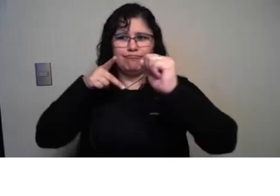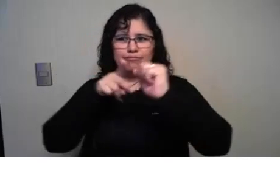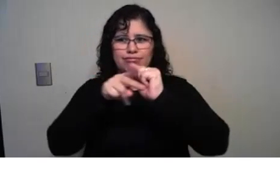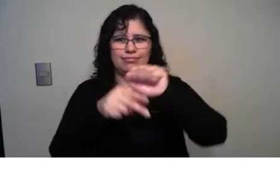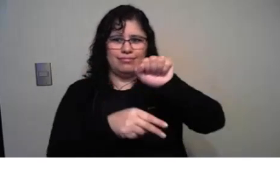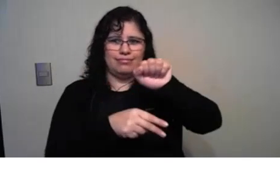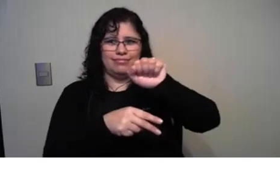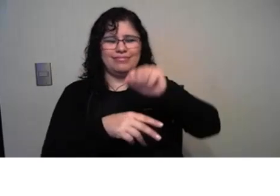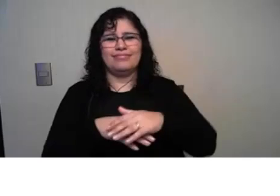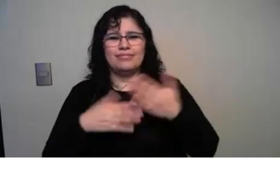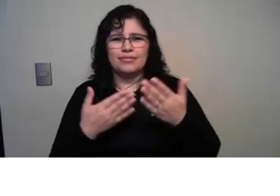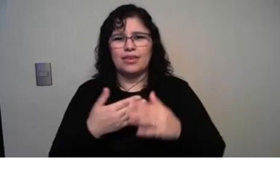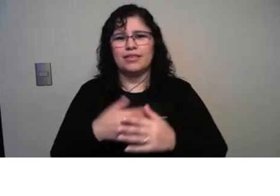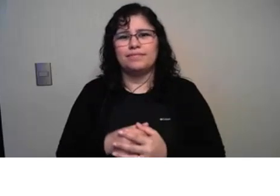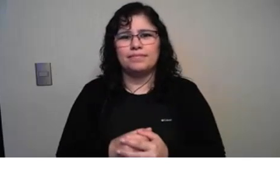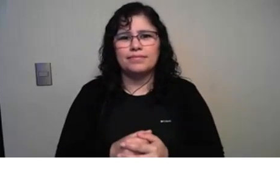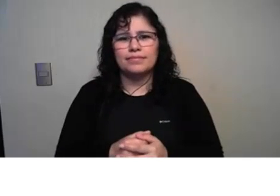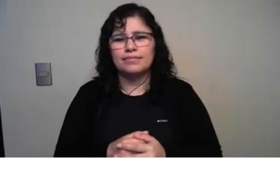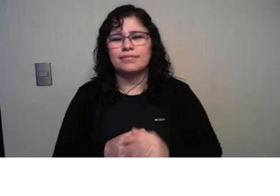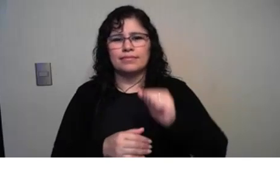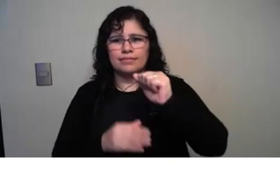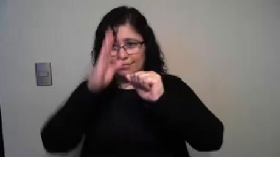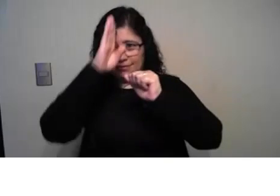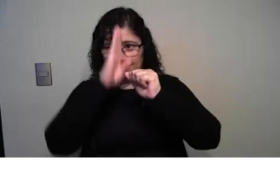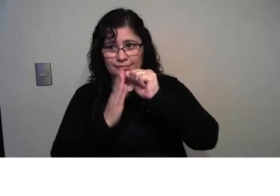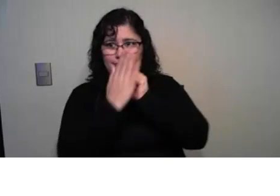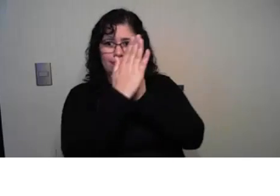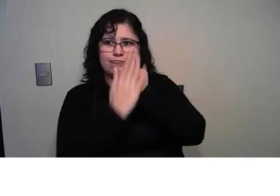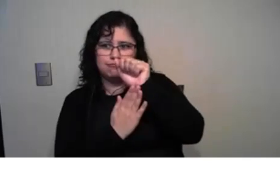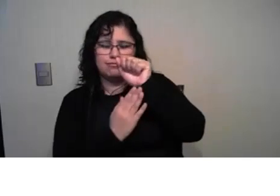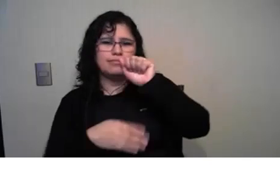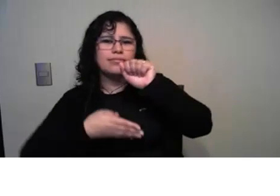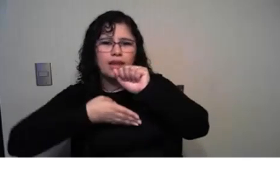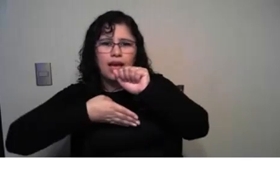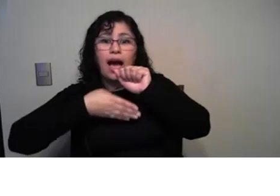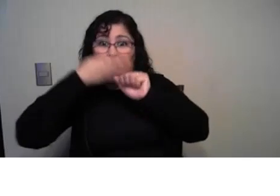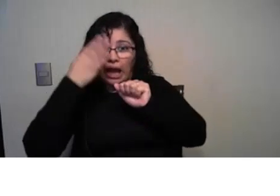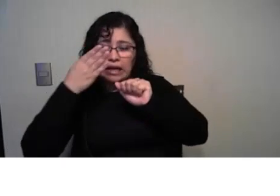pasa por la línea media, sagital medio, ¿ya? Donde divide